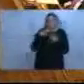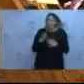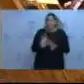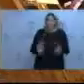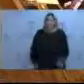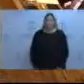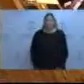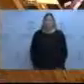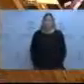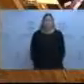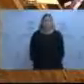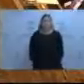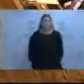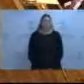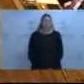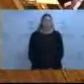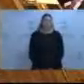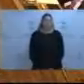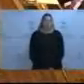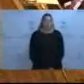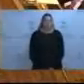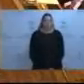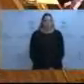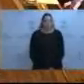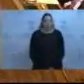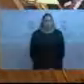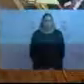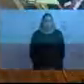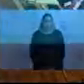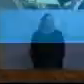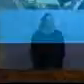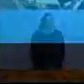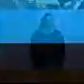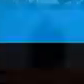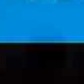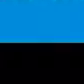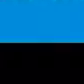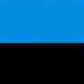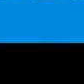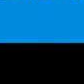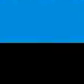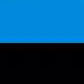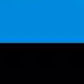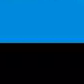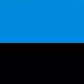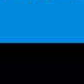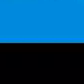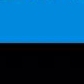Gracias, señor Suárez.